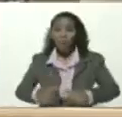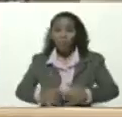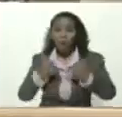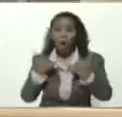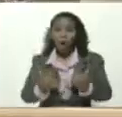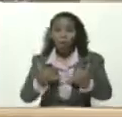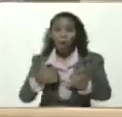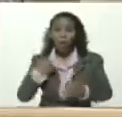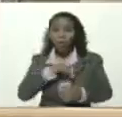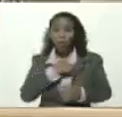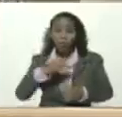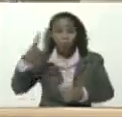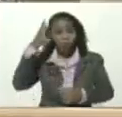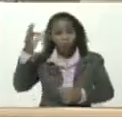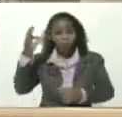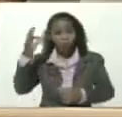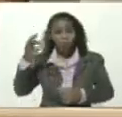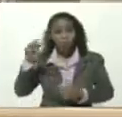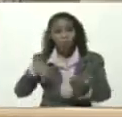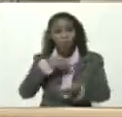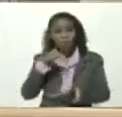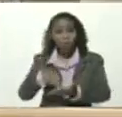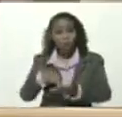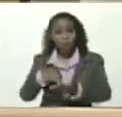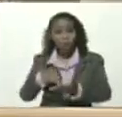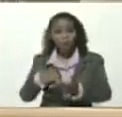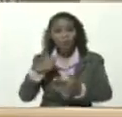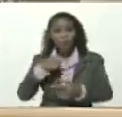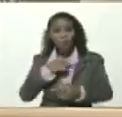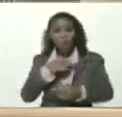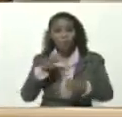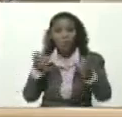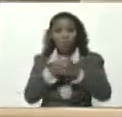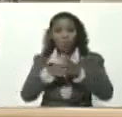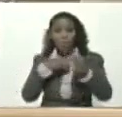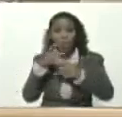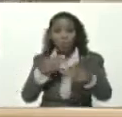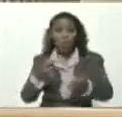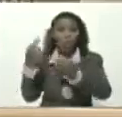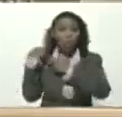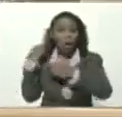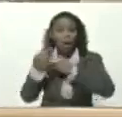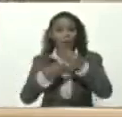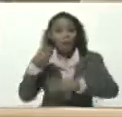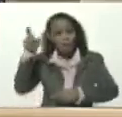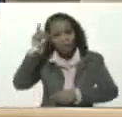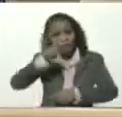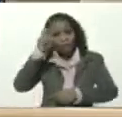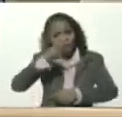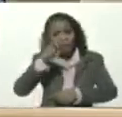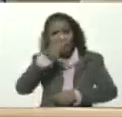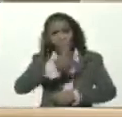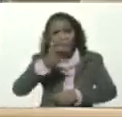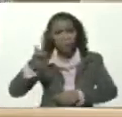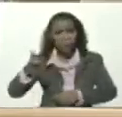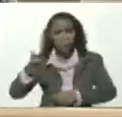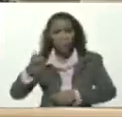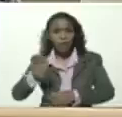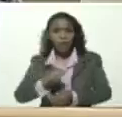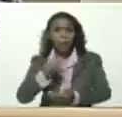Consejo y a los partidos políticos de manera responsable de enseñar a sus candidatos y